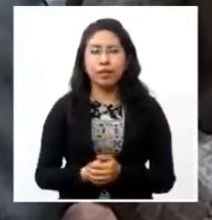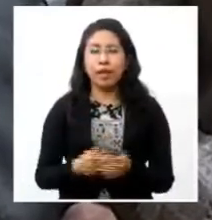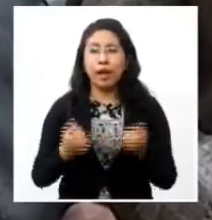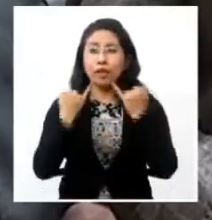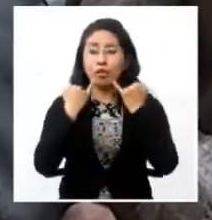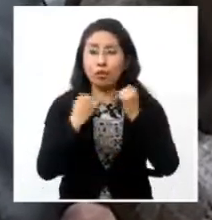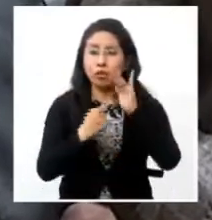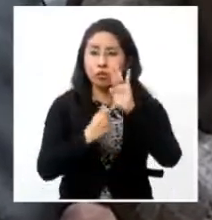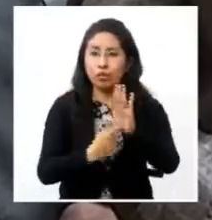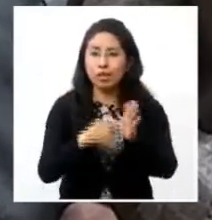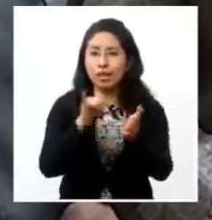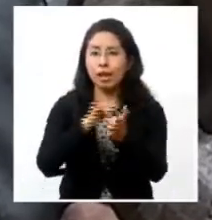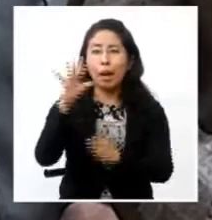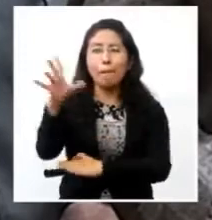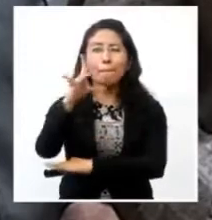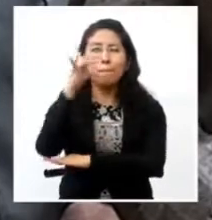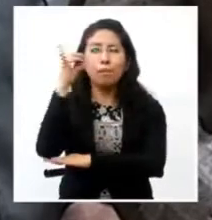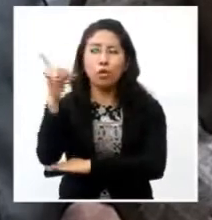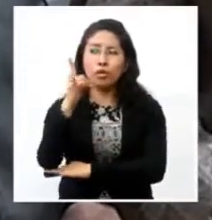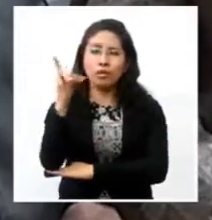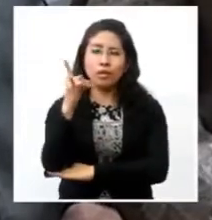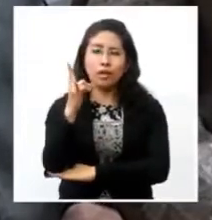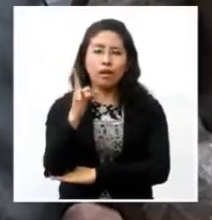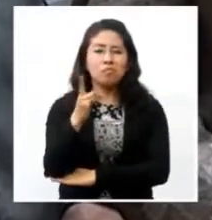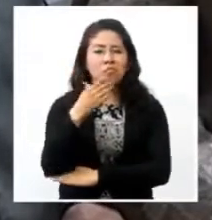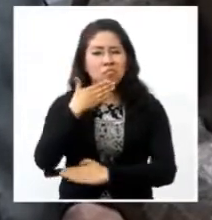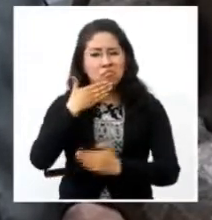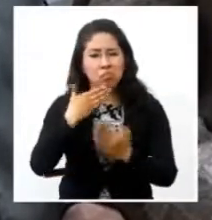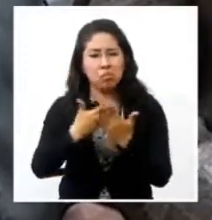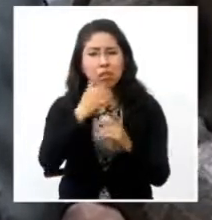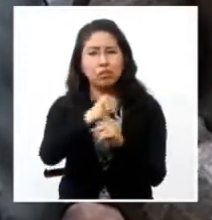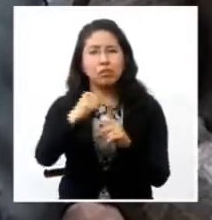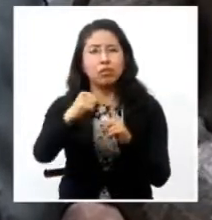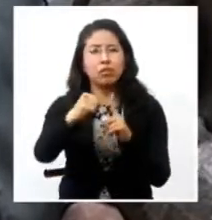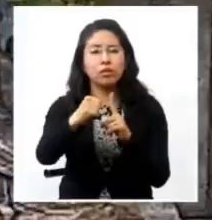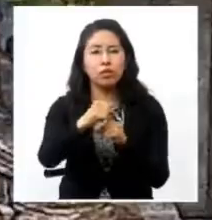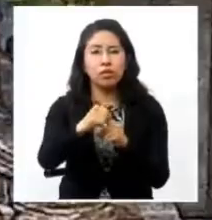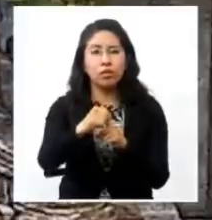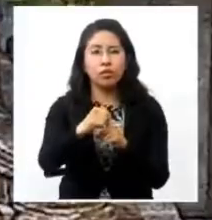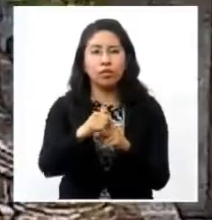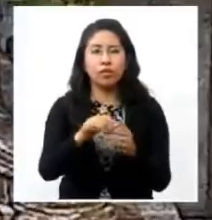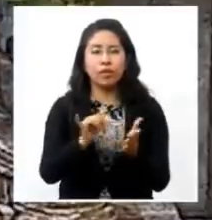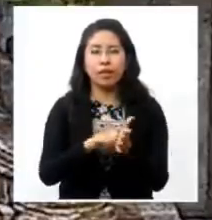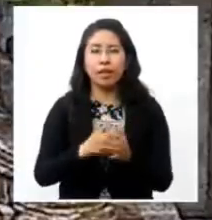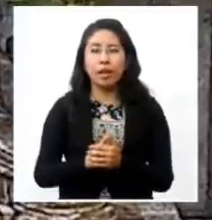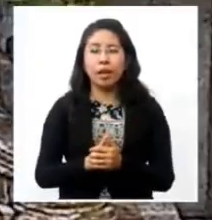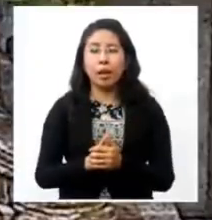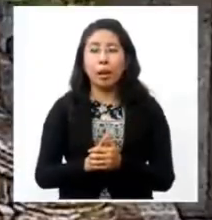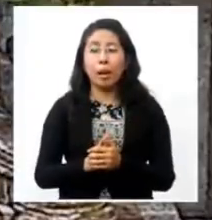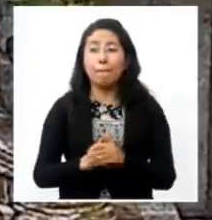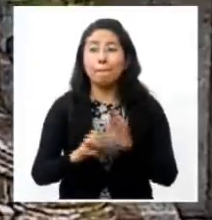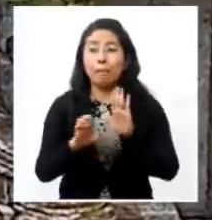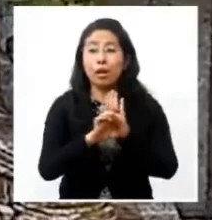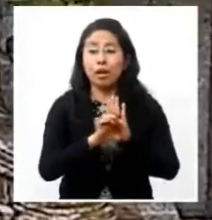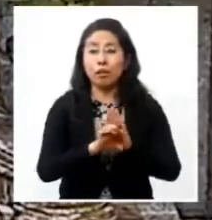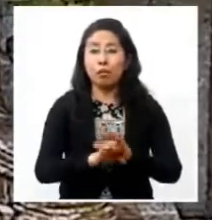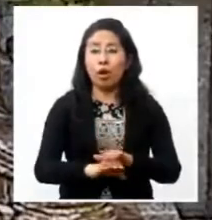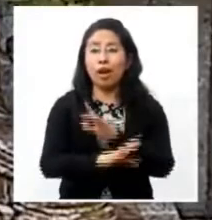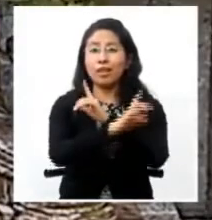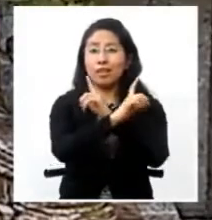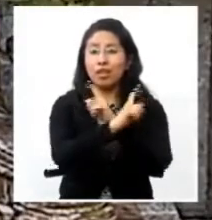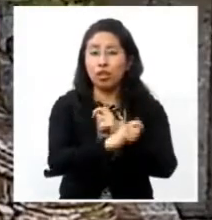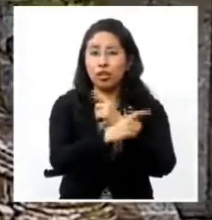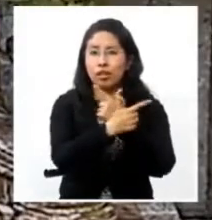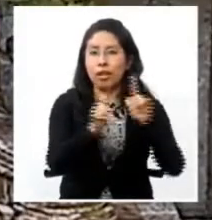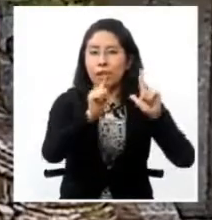muestran que a Bolivia le ha ido mejor que a estados ligados a la pura tradición liberal. Y